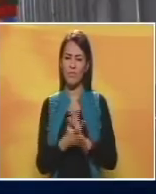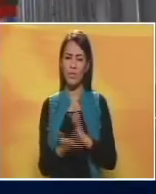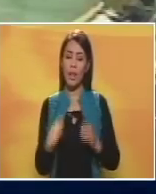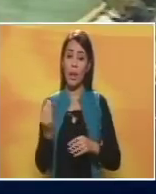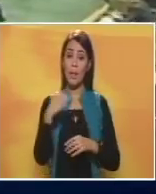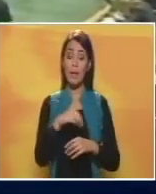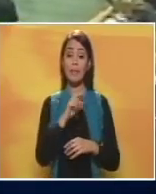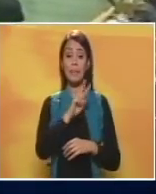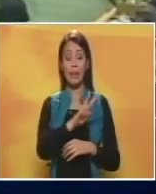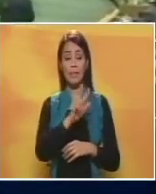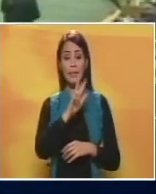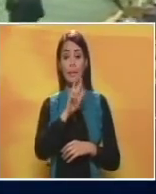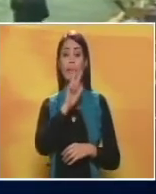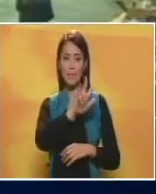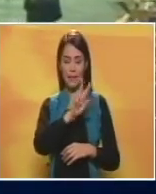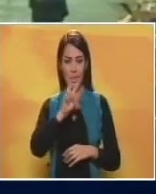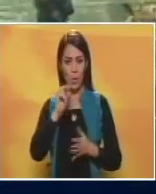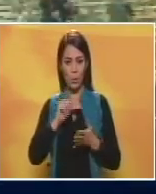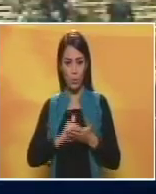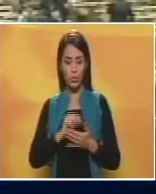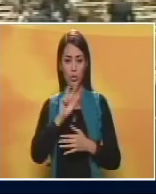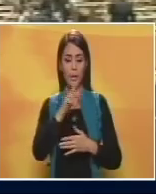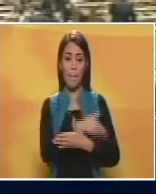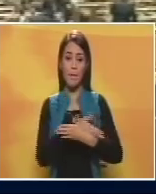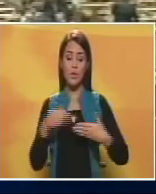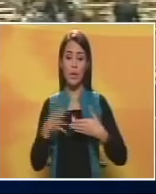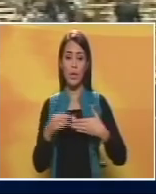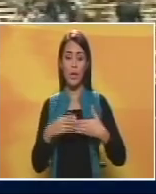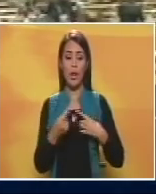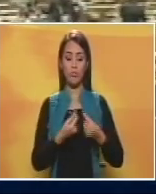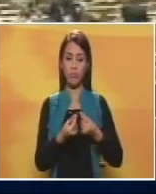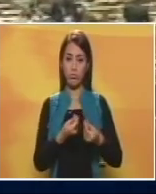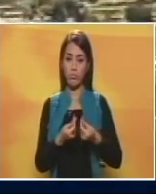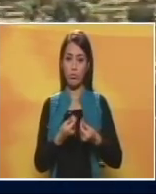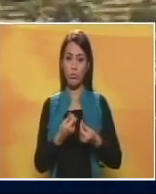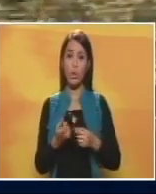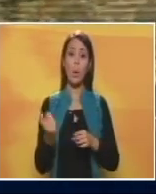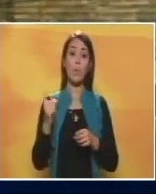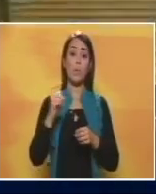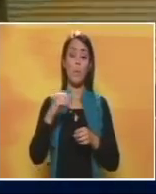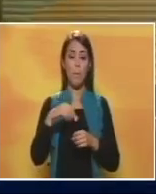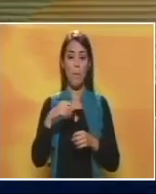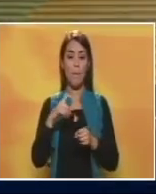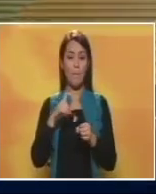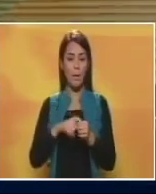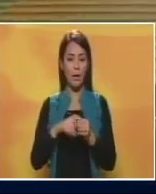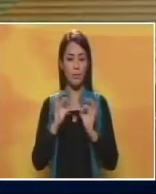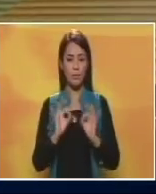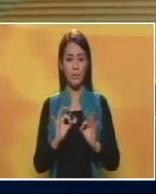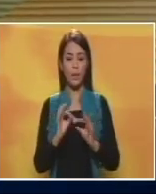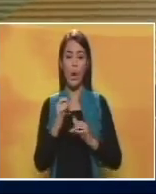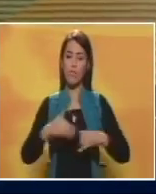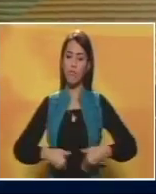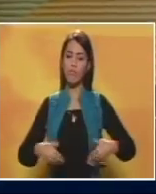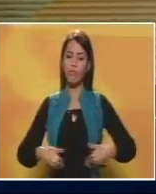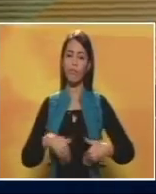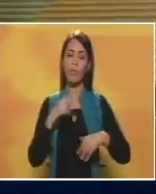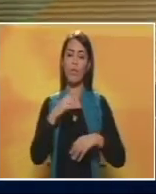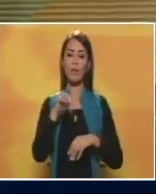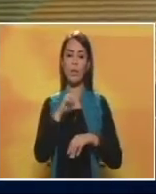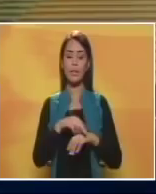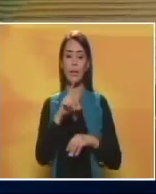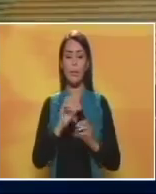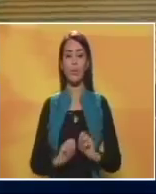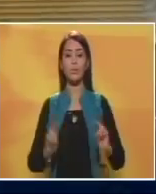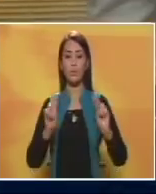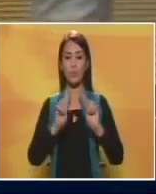suma de 32.3 millones de dólares en financiamiento, se sumará a los esfuerzos nacionales y otros programas de la Agencia de Naciones